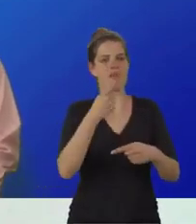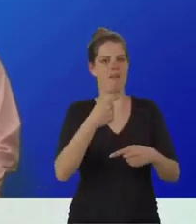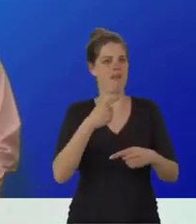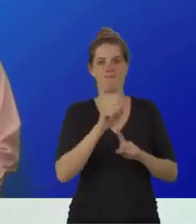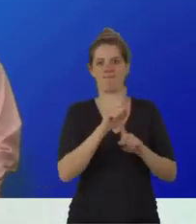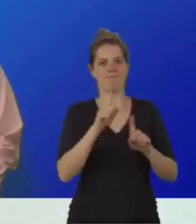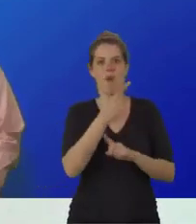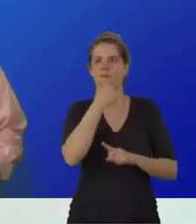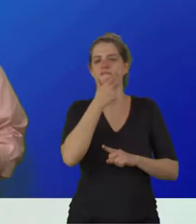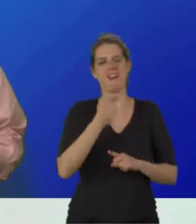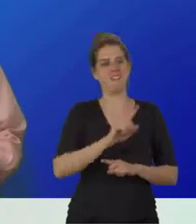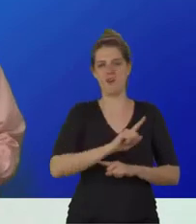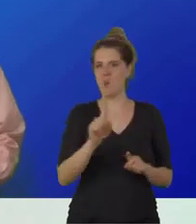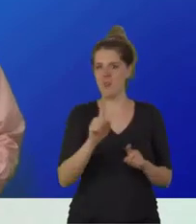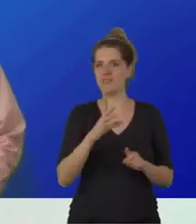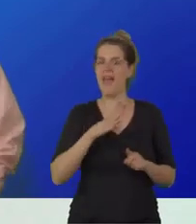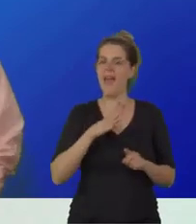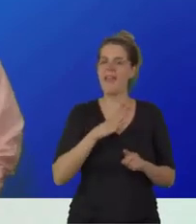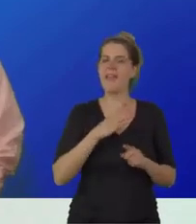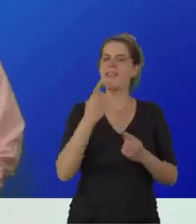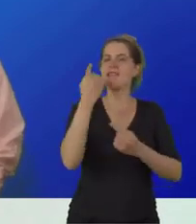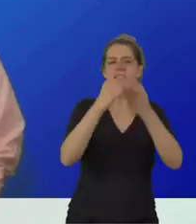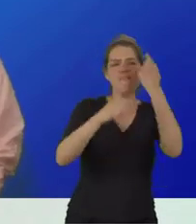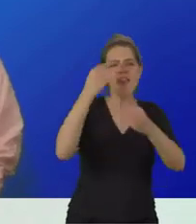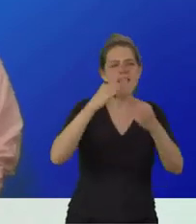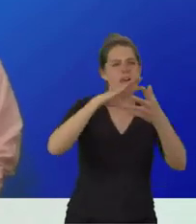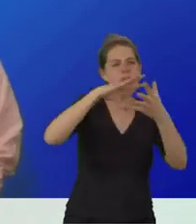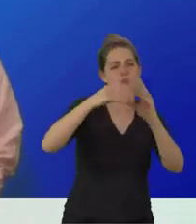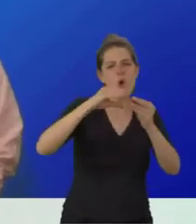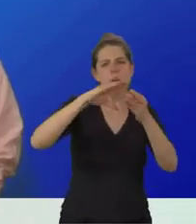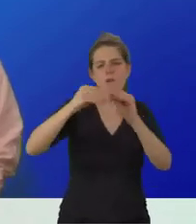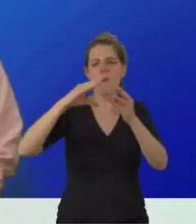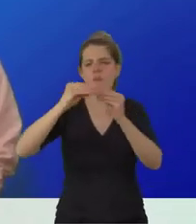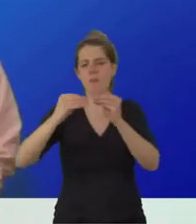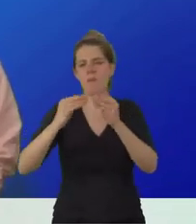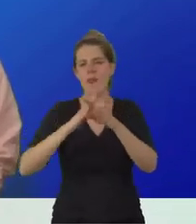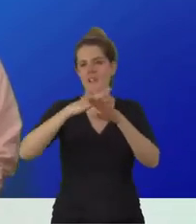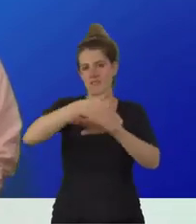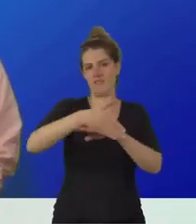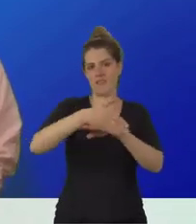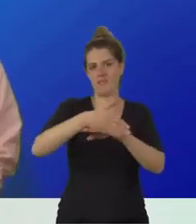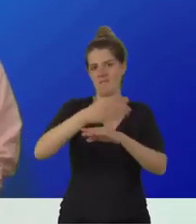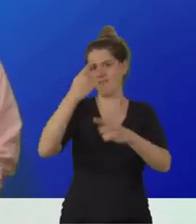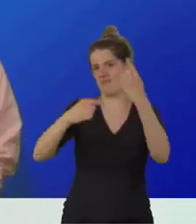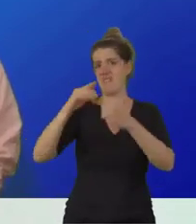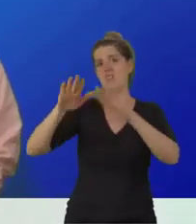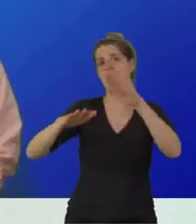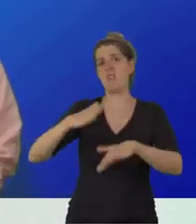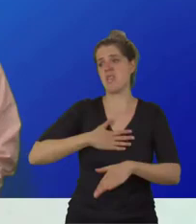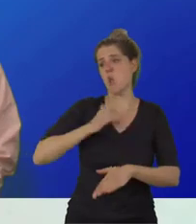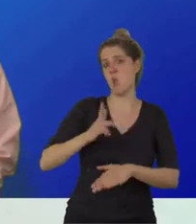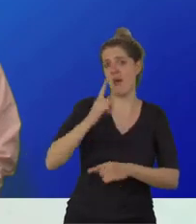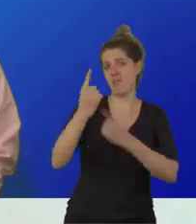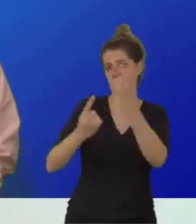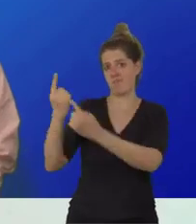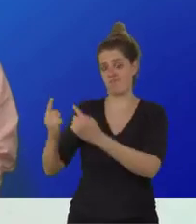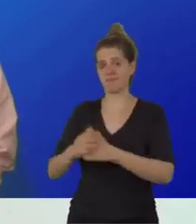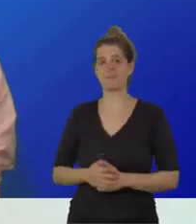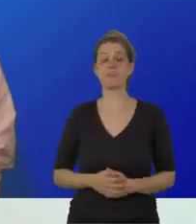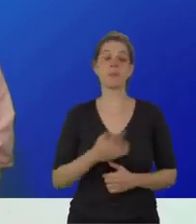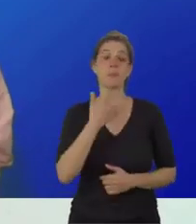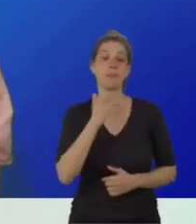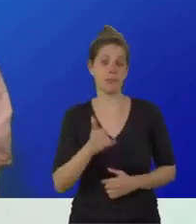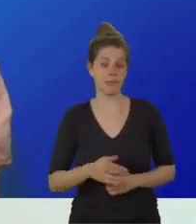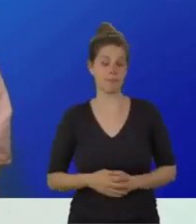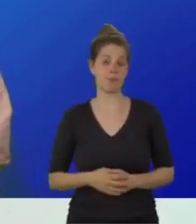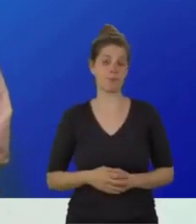eso no es así y que hay diferentes capas de accesibilidad que se van agregando a los seres humanos. Por ejemplo, en